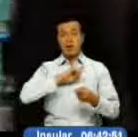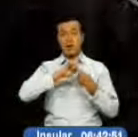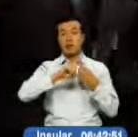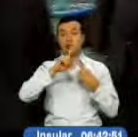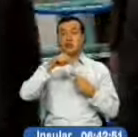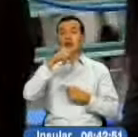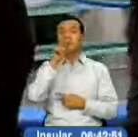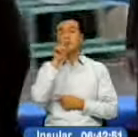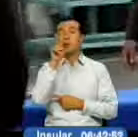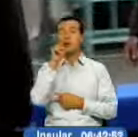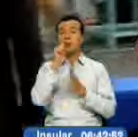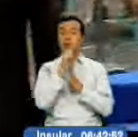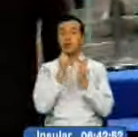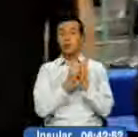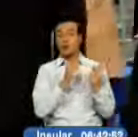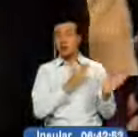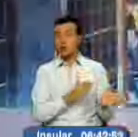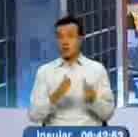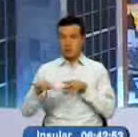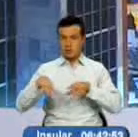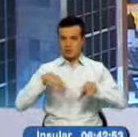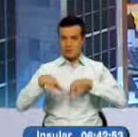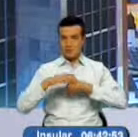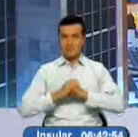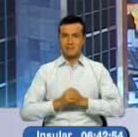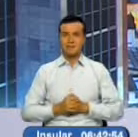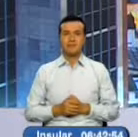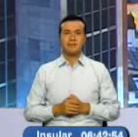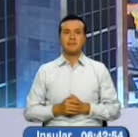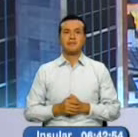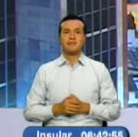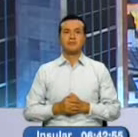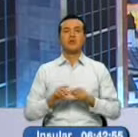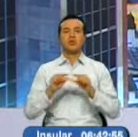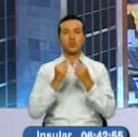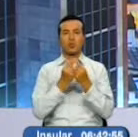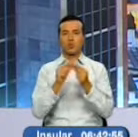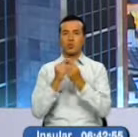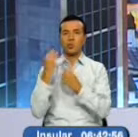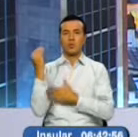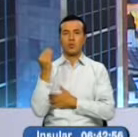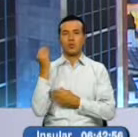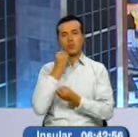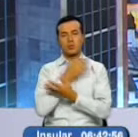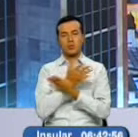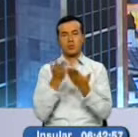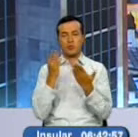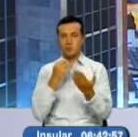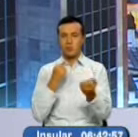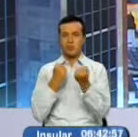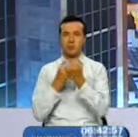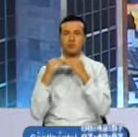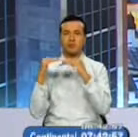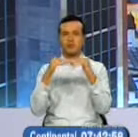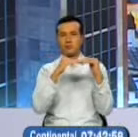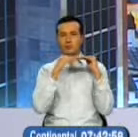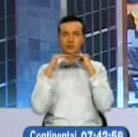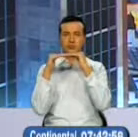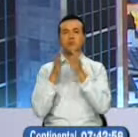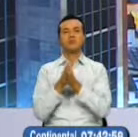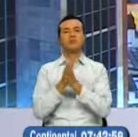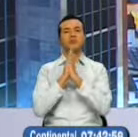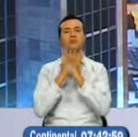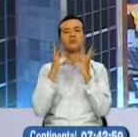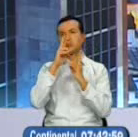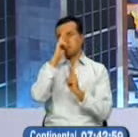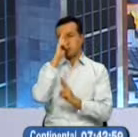viernes con una variada agenda de actividades. Varios colectivos de jóvenes se pronunciaron en defensa de la democracia. Solicitaron